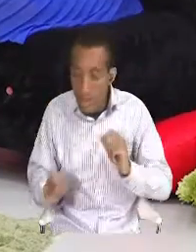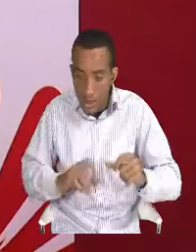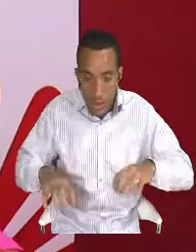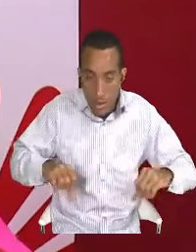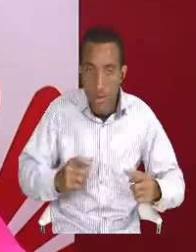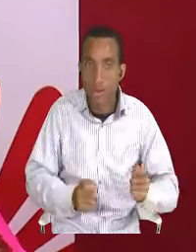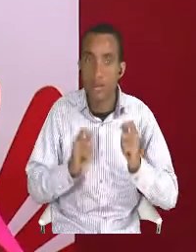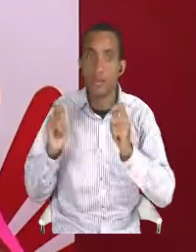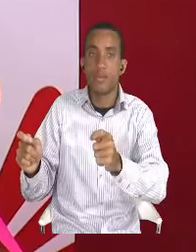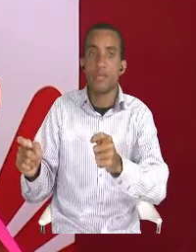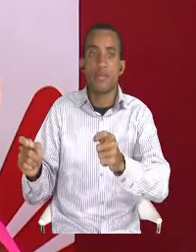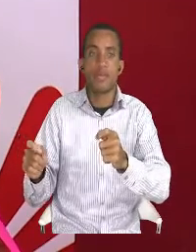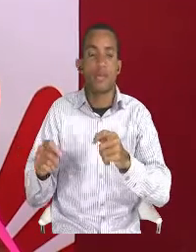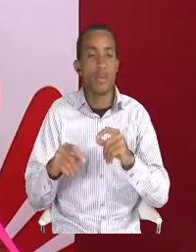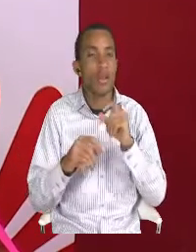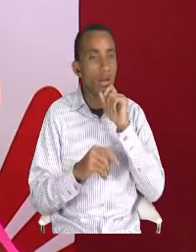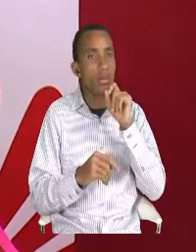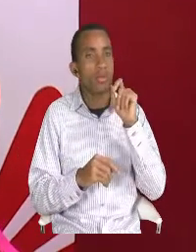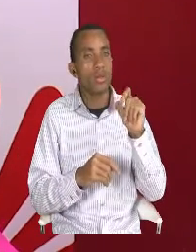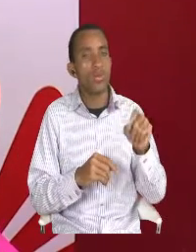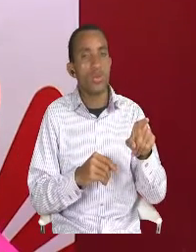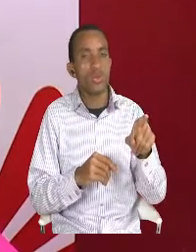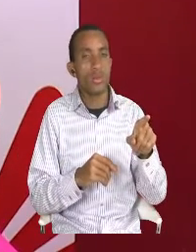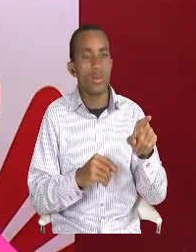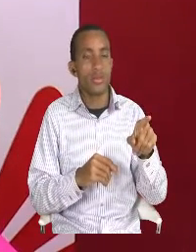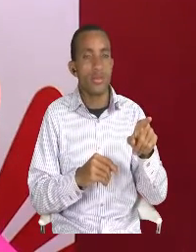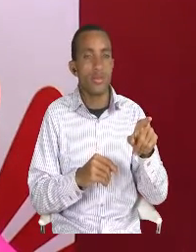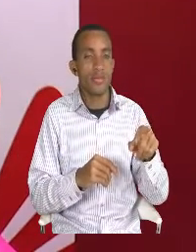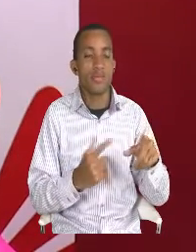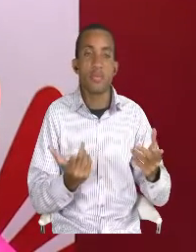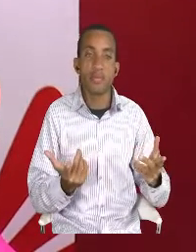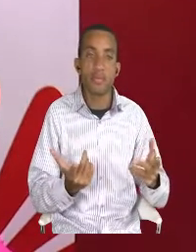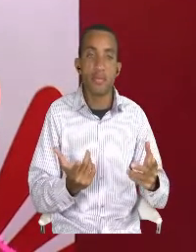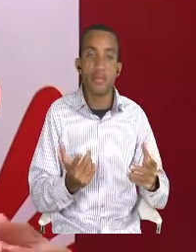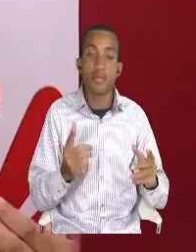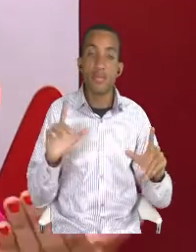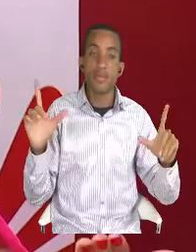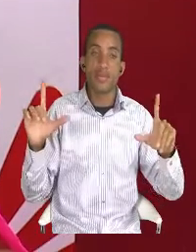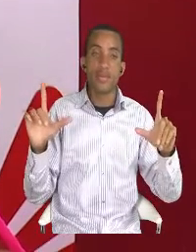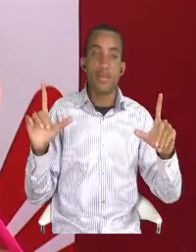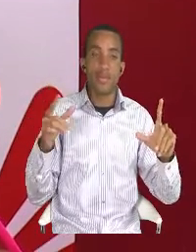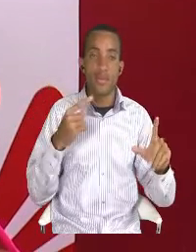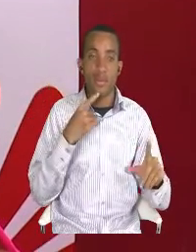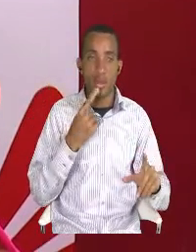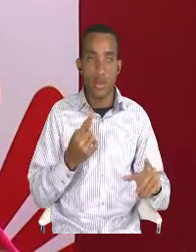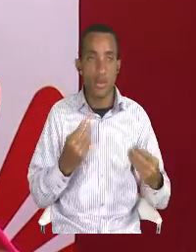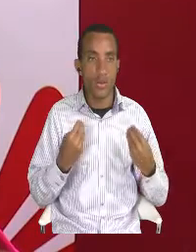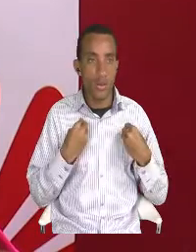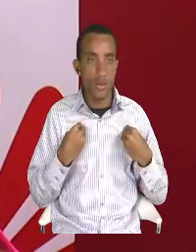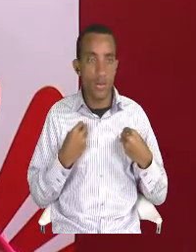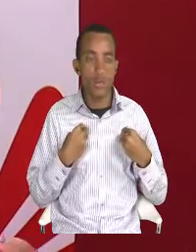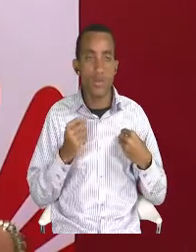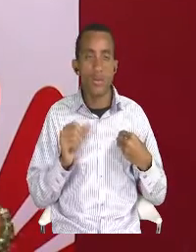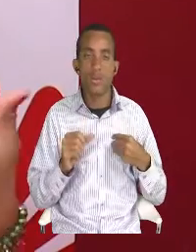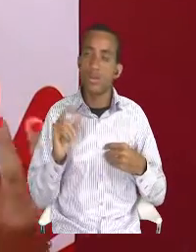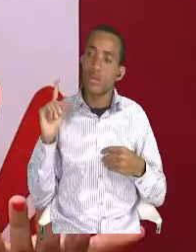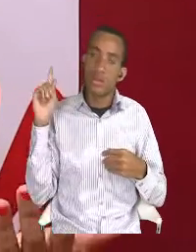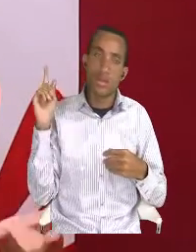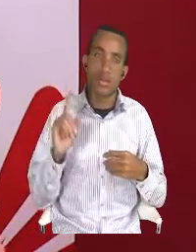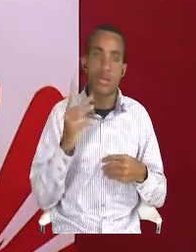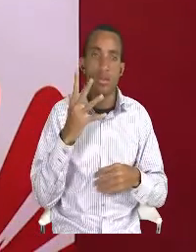una pregunta y es la siguiente. Una de nuestras televidentes dice: yo llevo viviendo con mi compañero 5 años, él